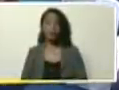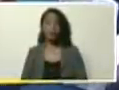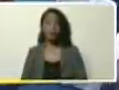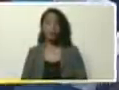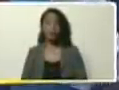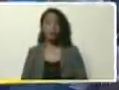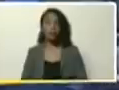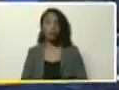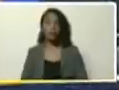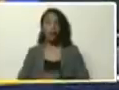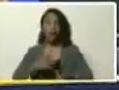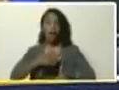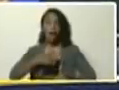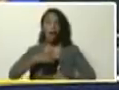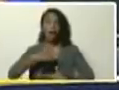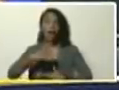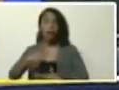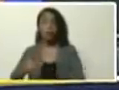adaptarse a los tiempos,